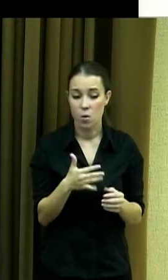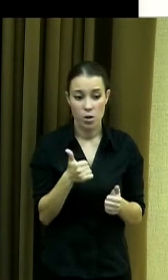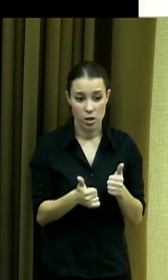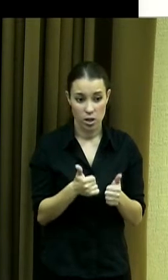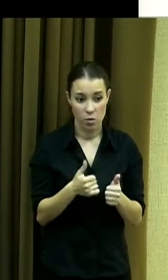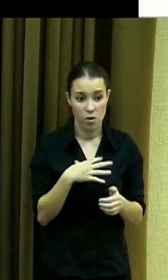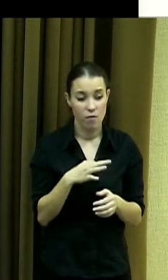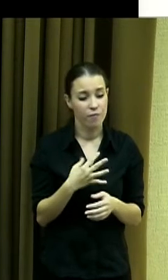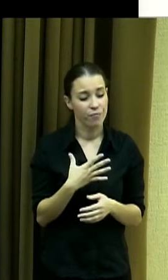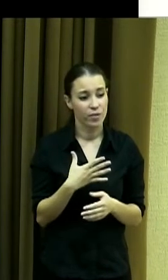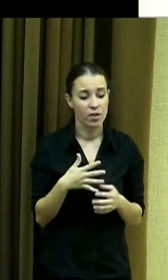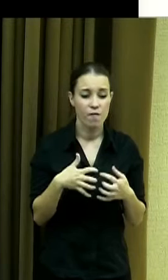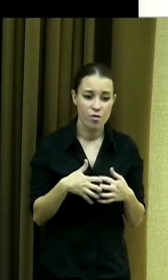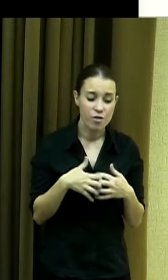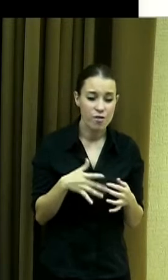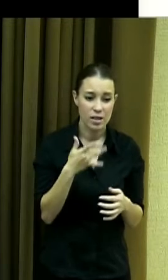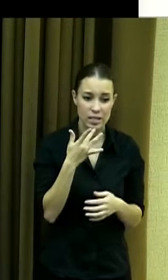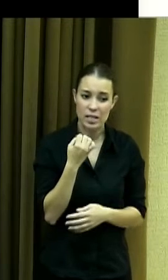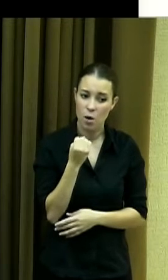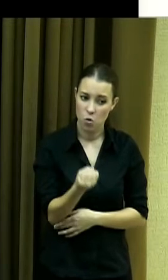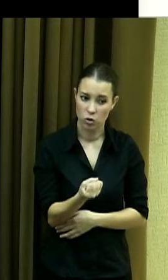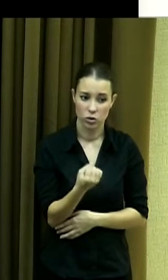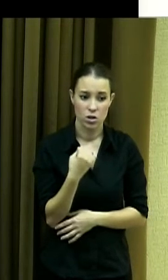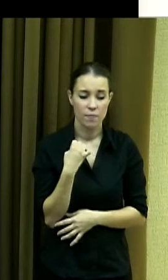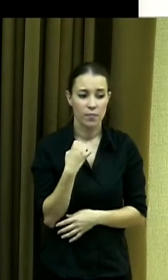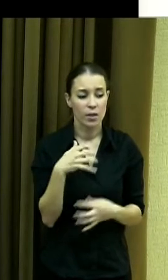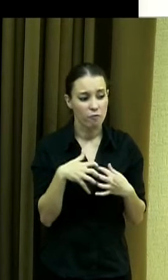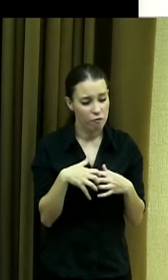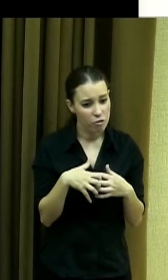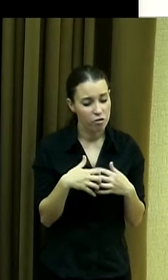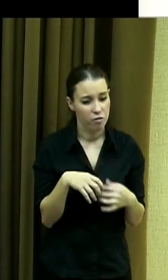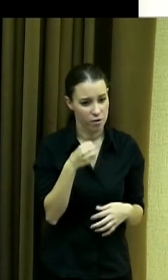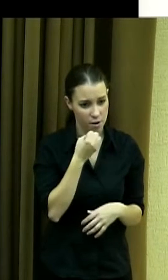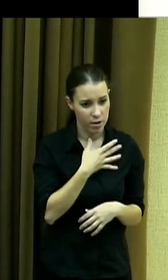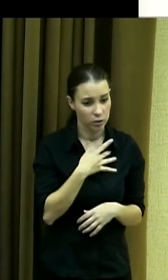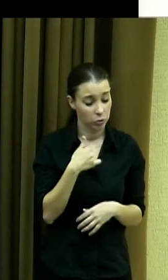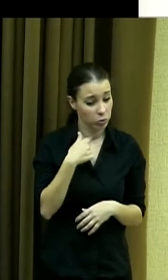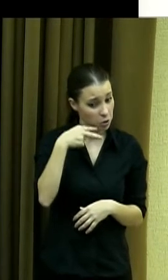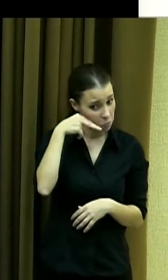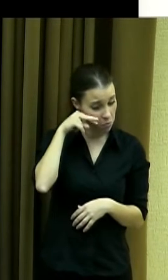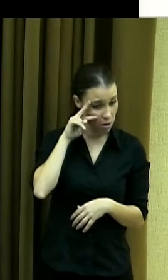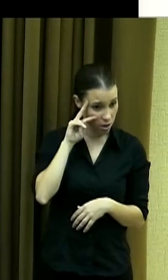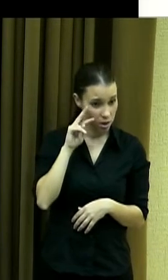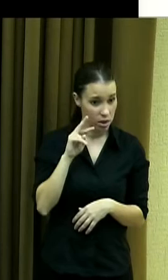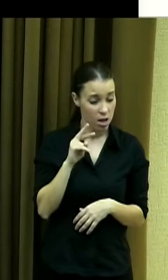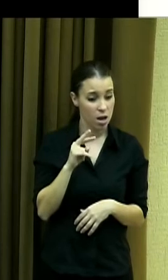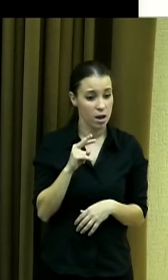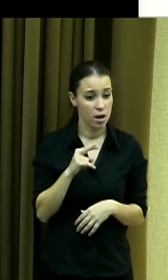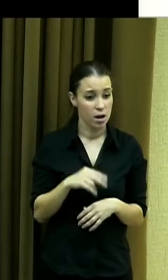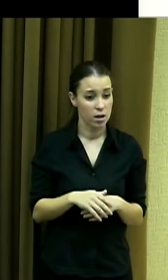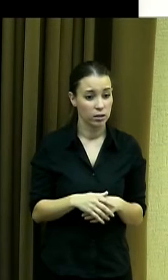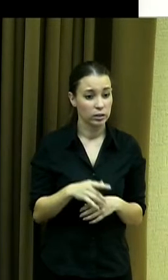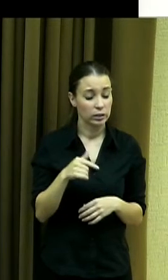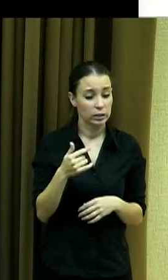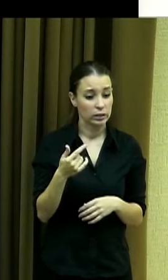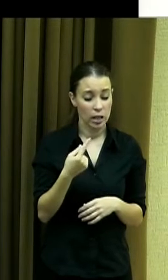con apoyos y con apoyo funciona bien. Yo, desde mi experiencia, se ha mencionado también esta